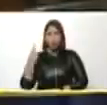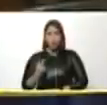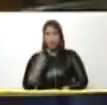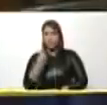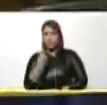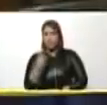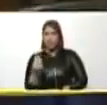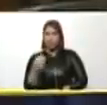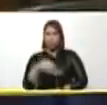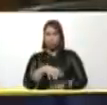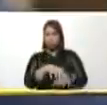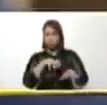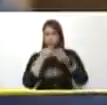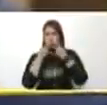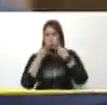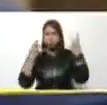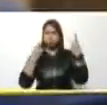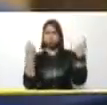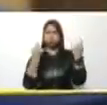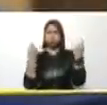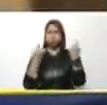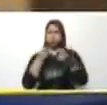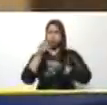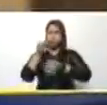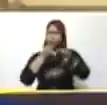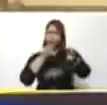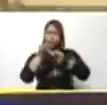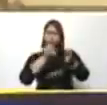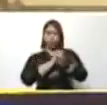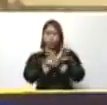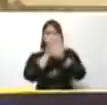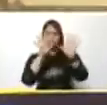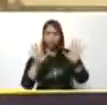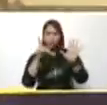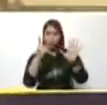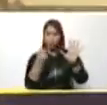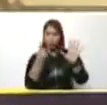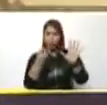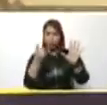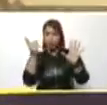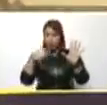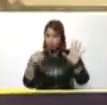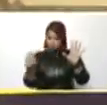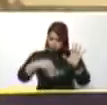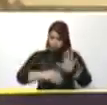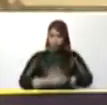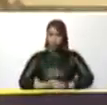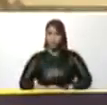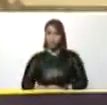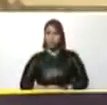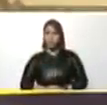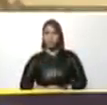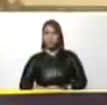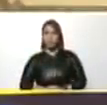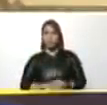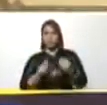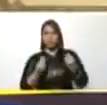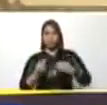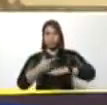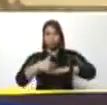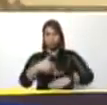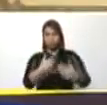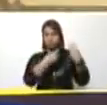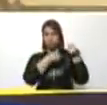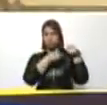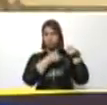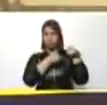faltaría mayor difusión, explicación. Y faltaría también, ya como gobierno,